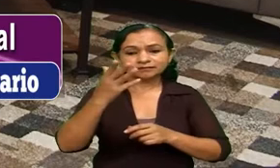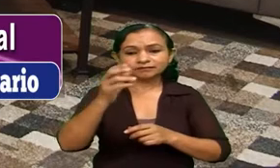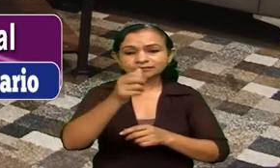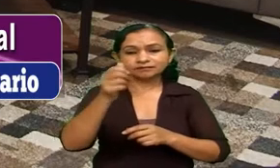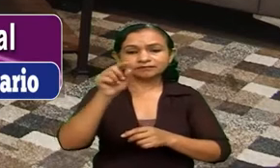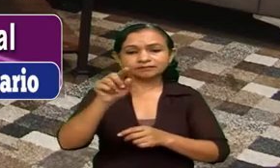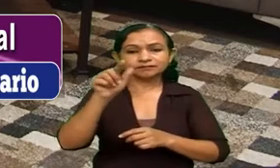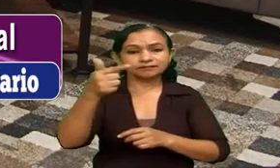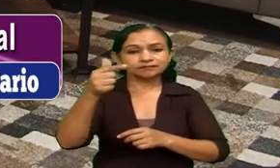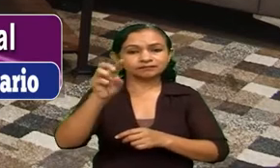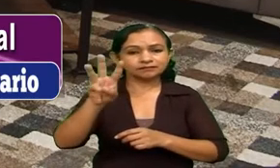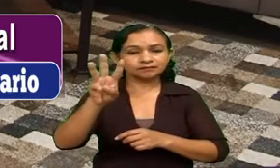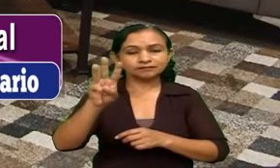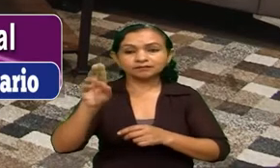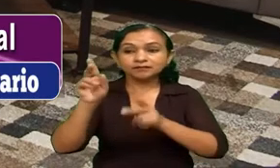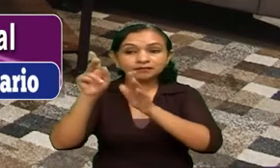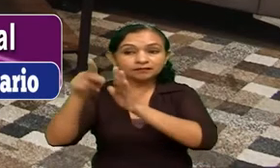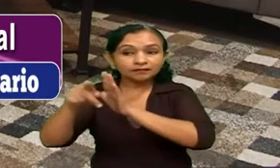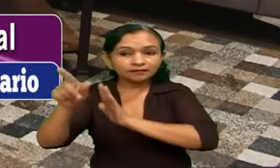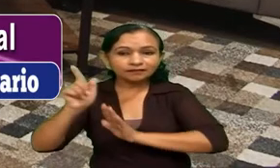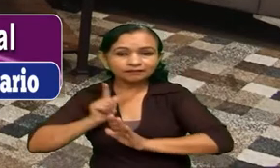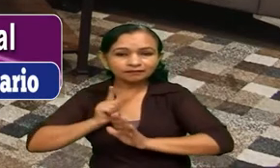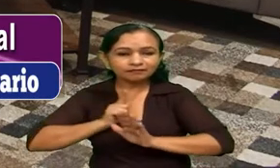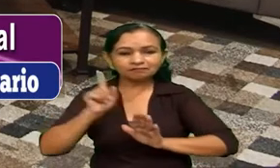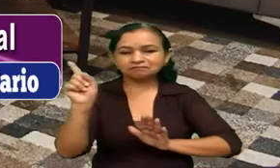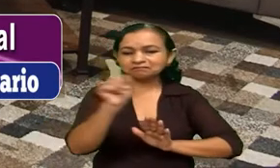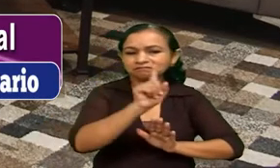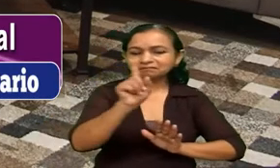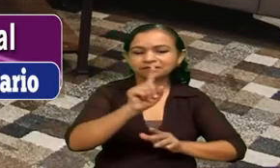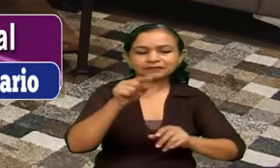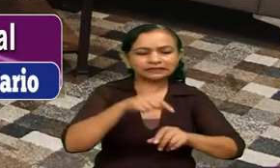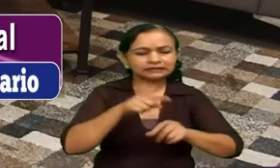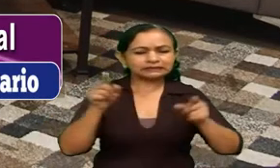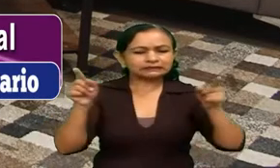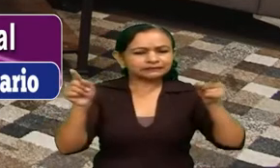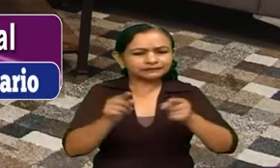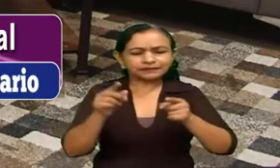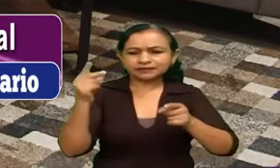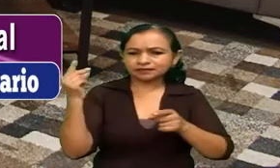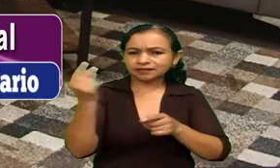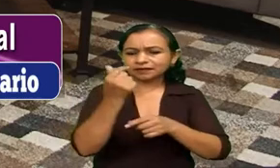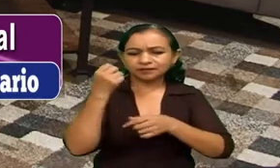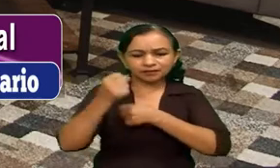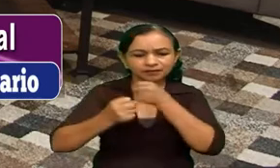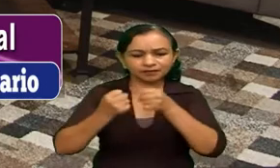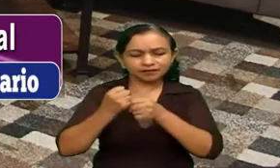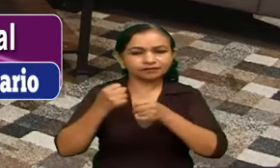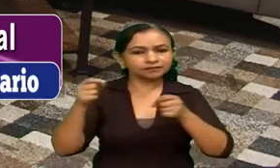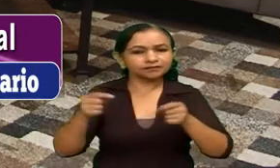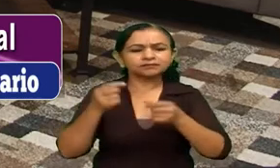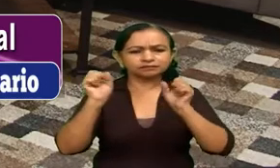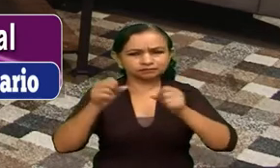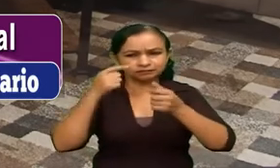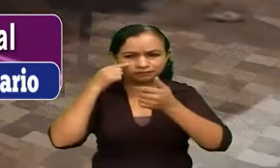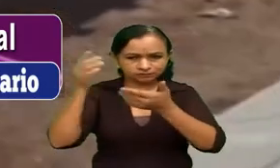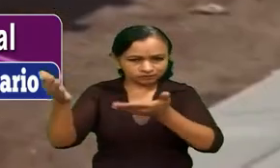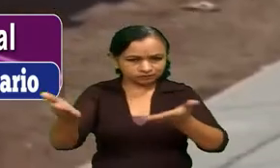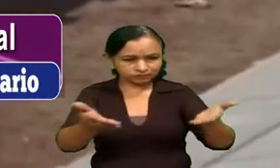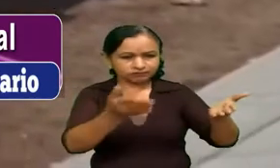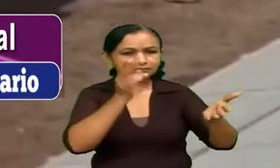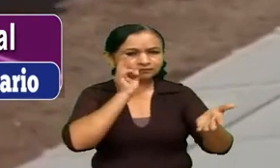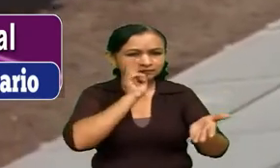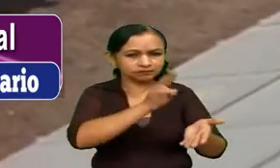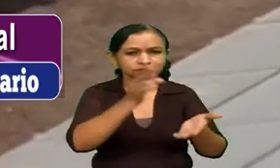96.73, no cualquier país lo tiene. Y en el breve corto tiempo. En el corto tiempo. y que lo pueden ir a ver, pues, o sea, te vas